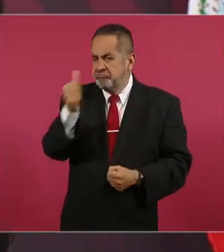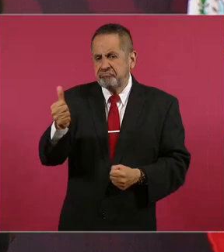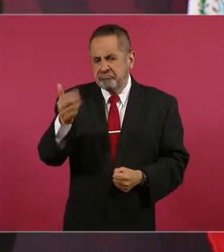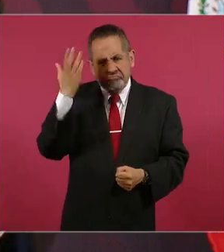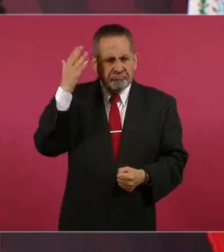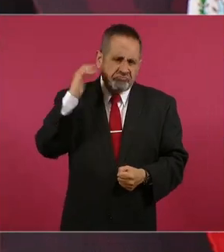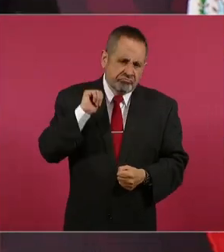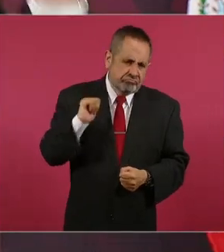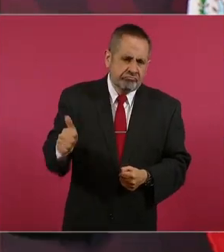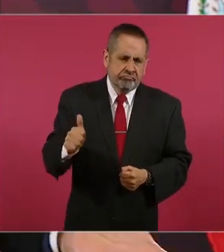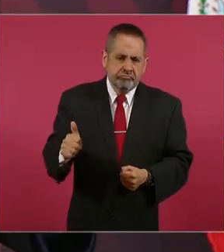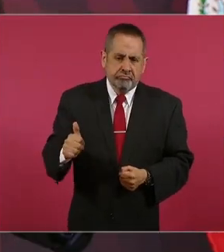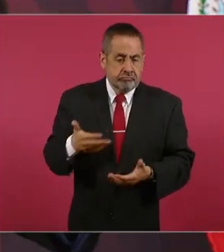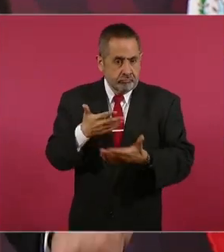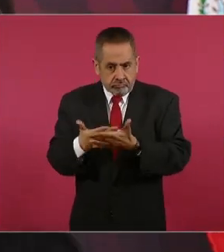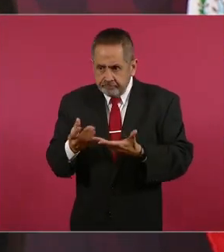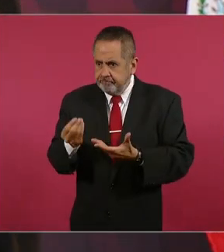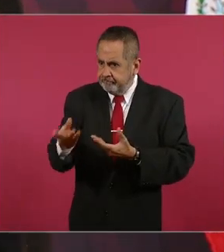de ahora,